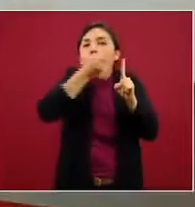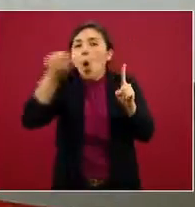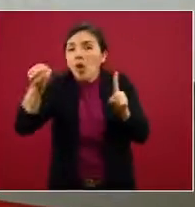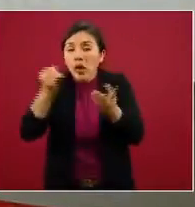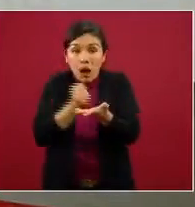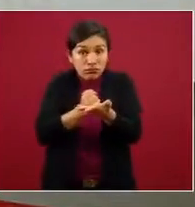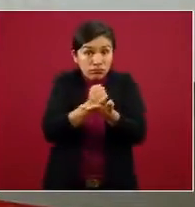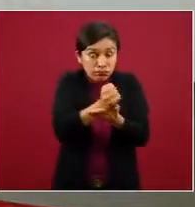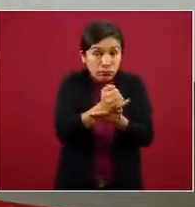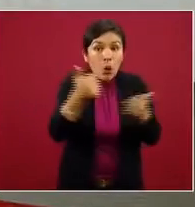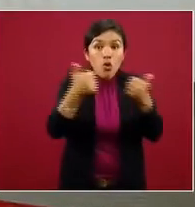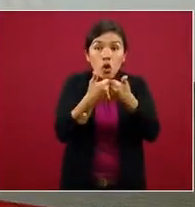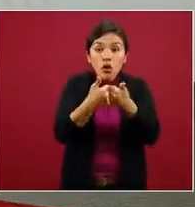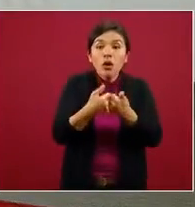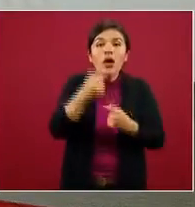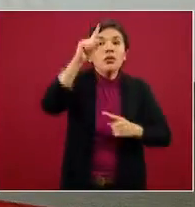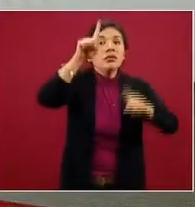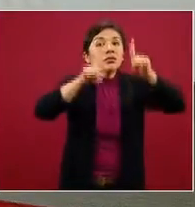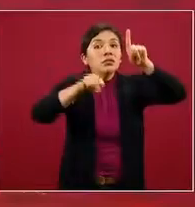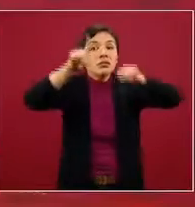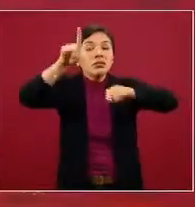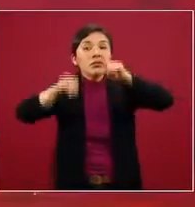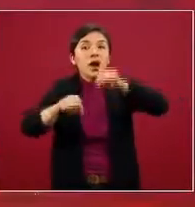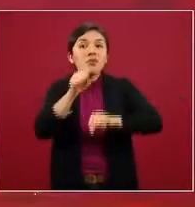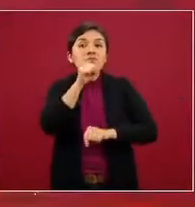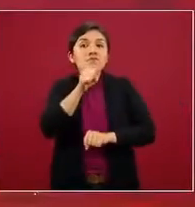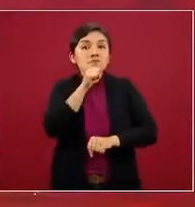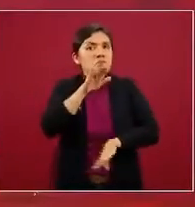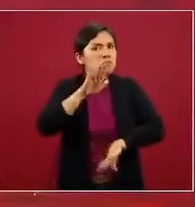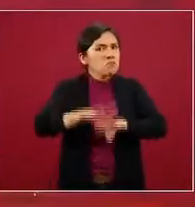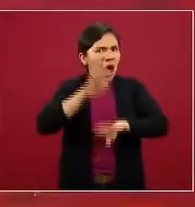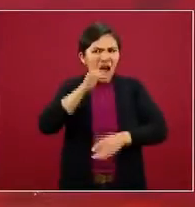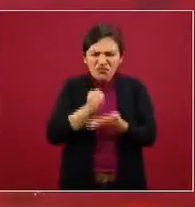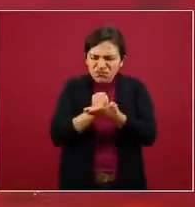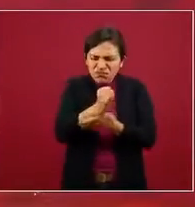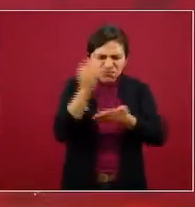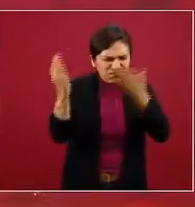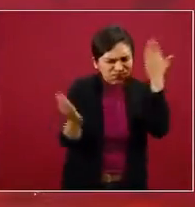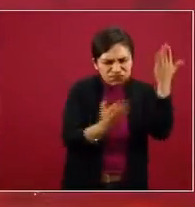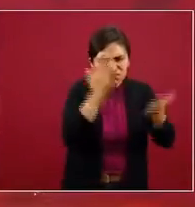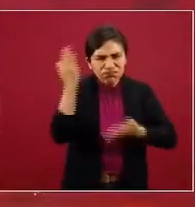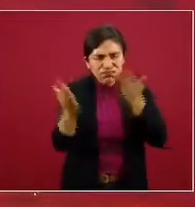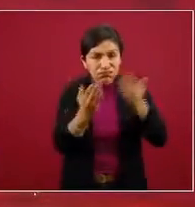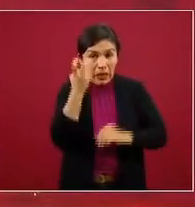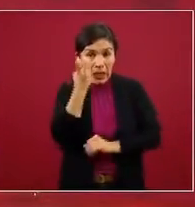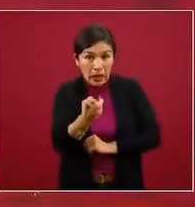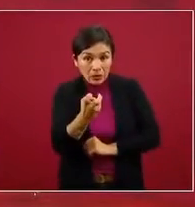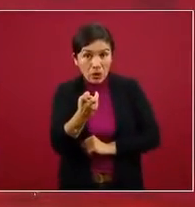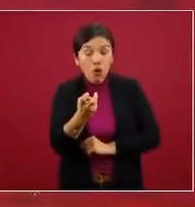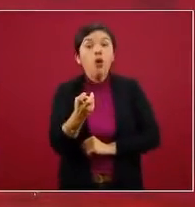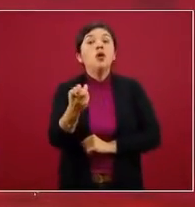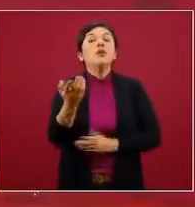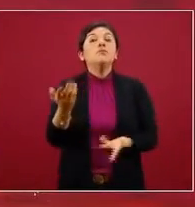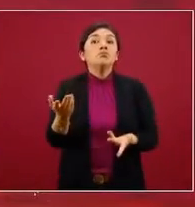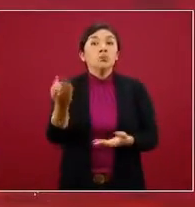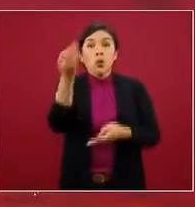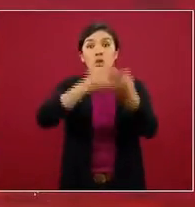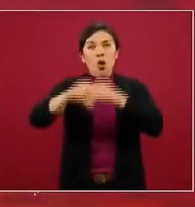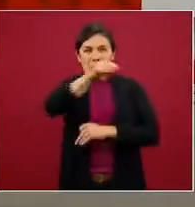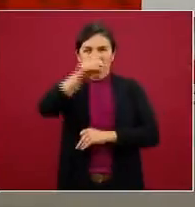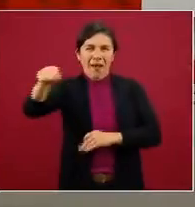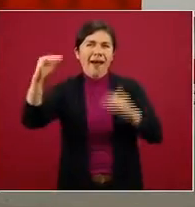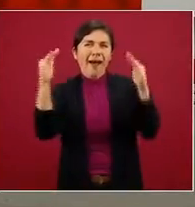definido por indicadores muy bien estudiados. Entonces, para que todos en